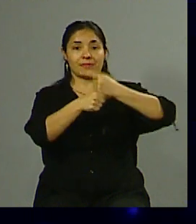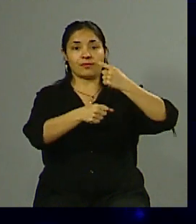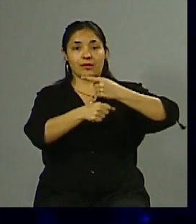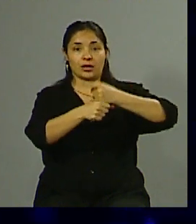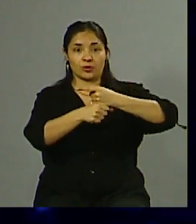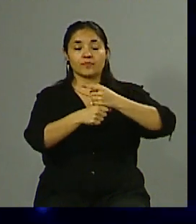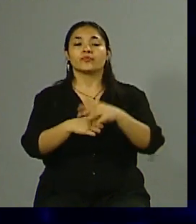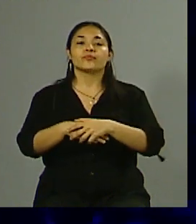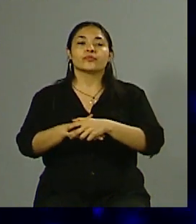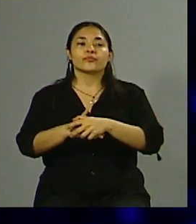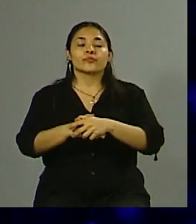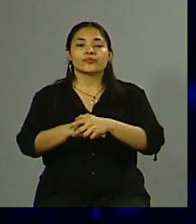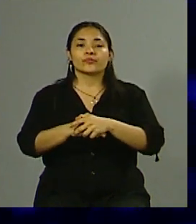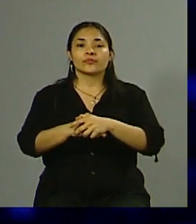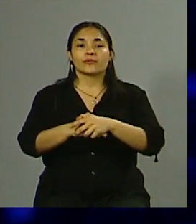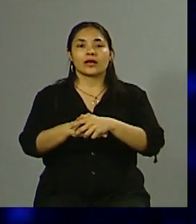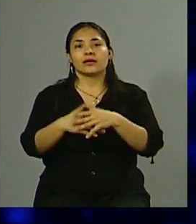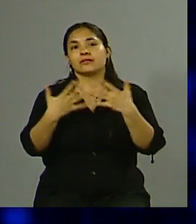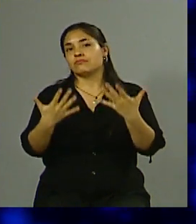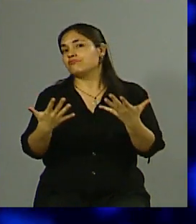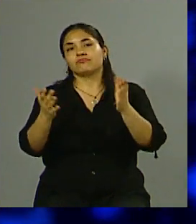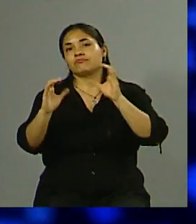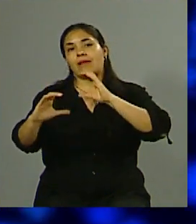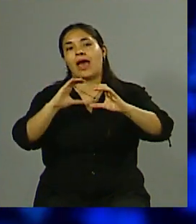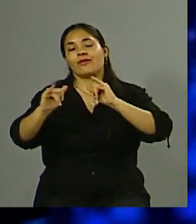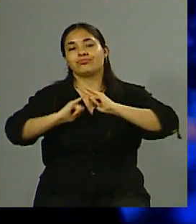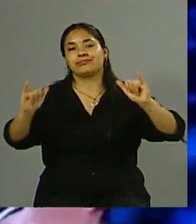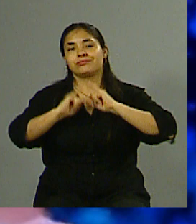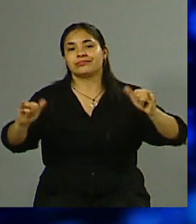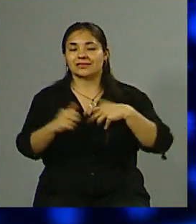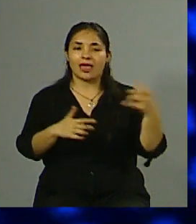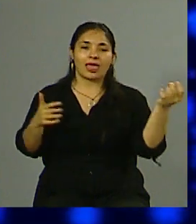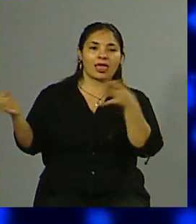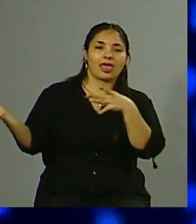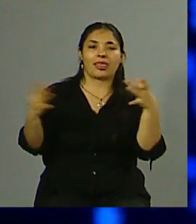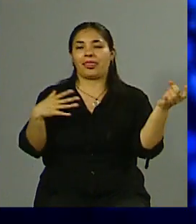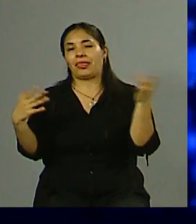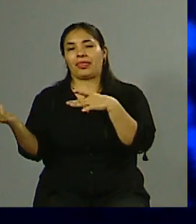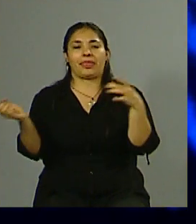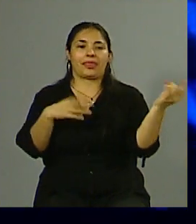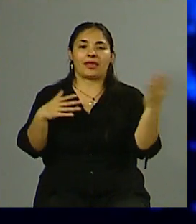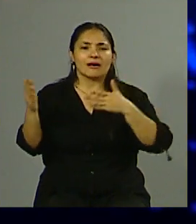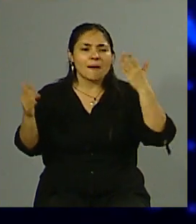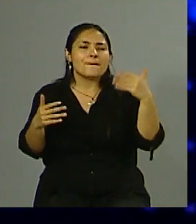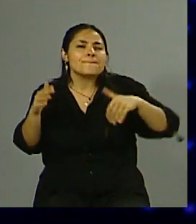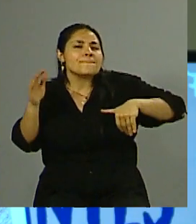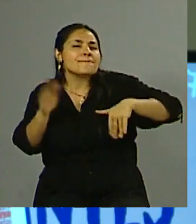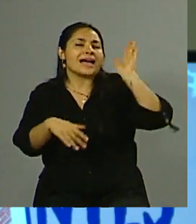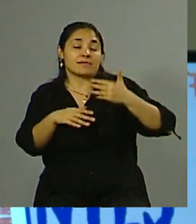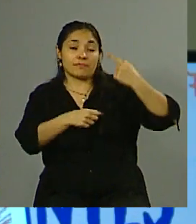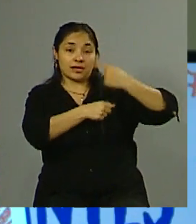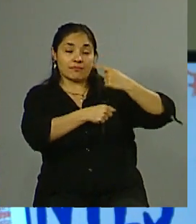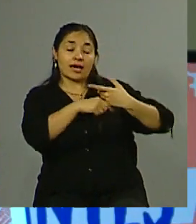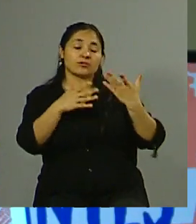que salió en todos los medios. Esta palabra, la chicana, donde se pegaron más que en otra, en el debate, en el primer